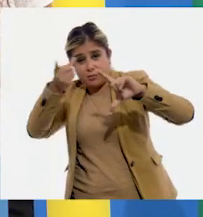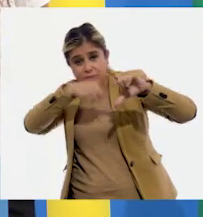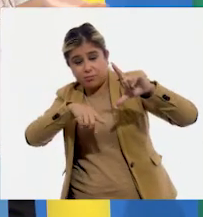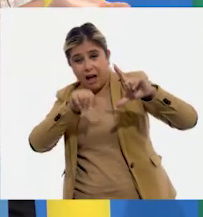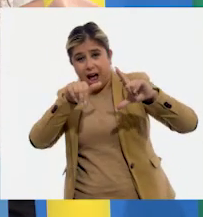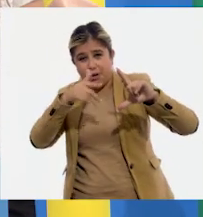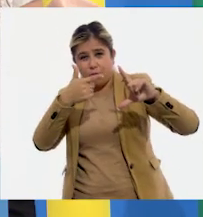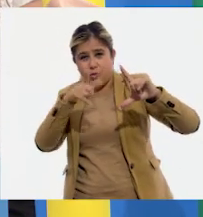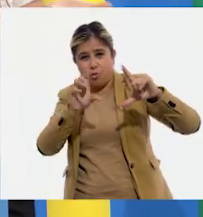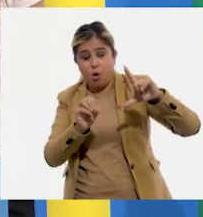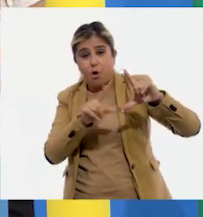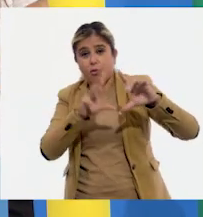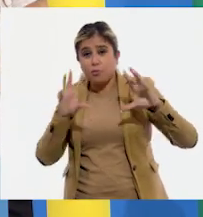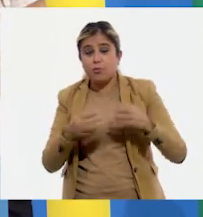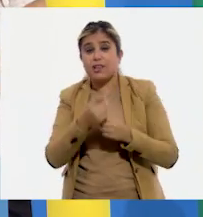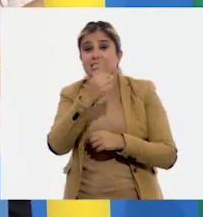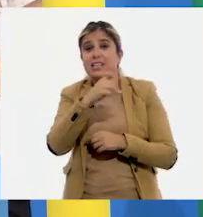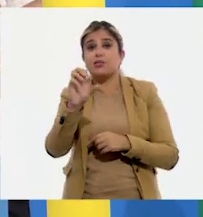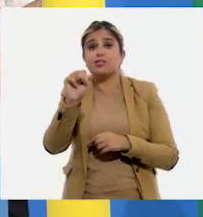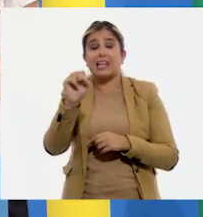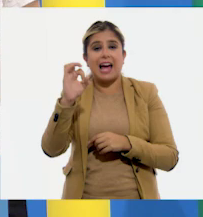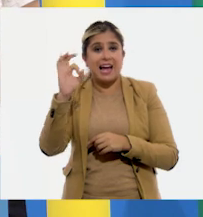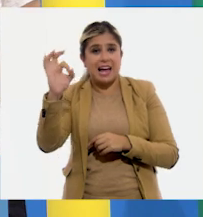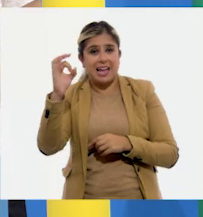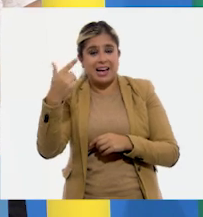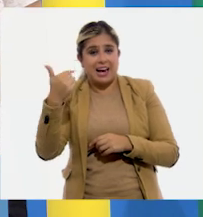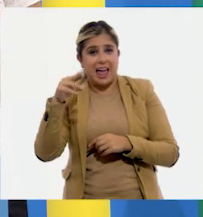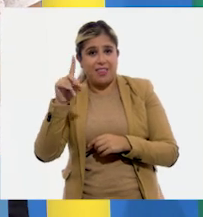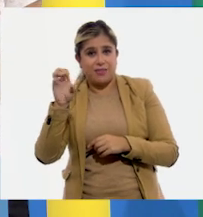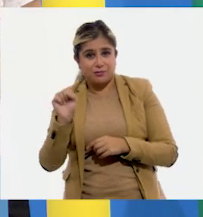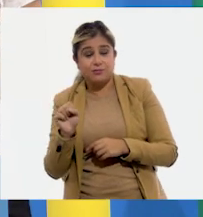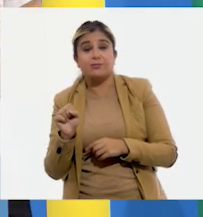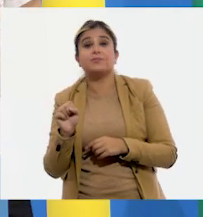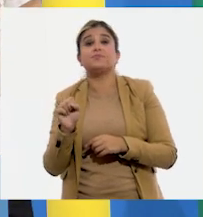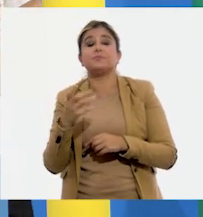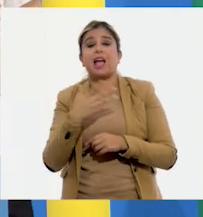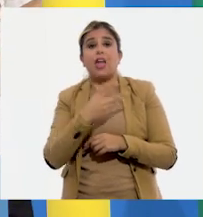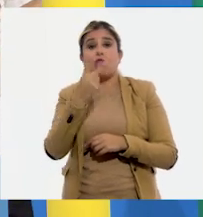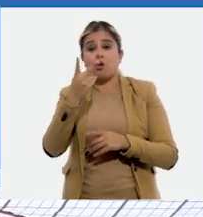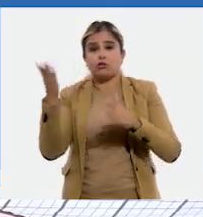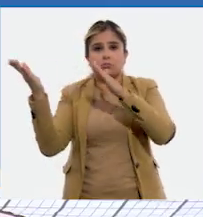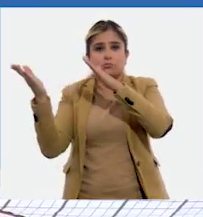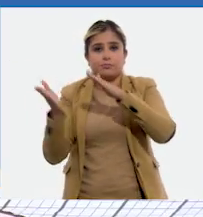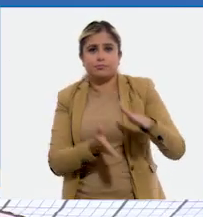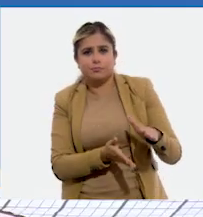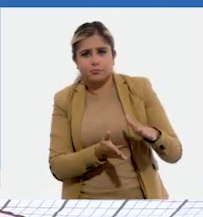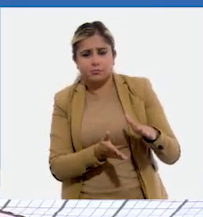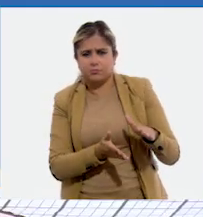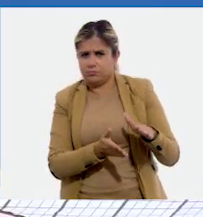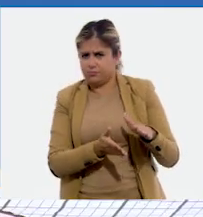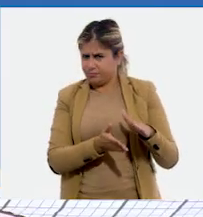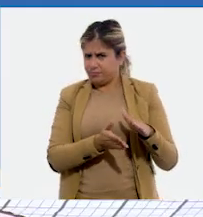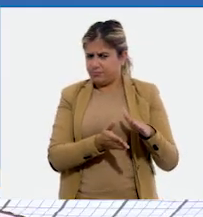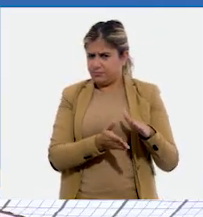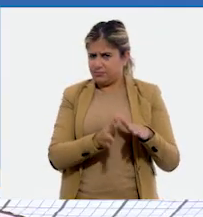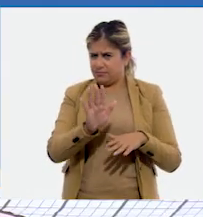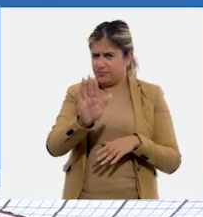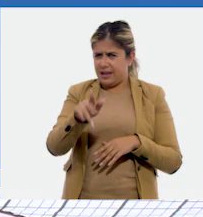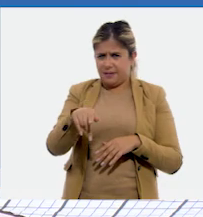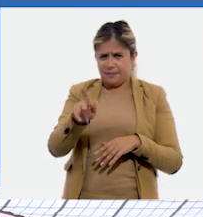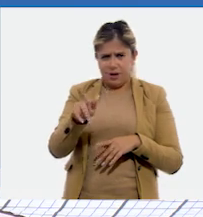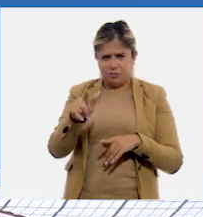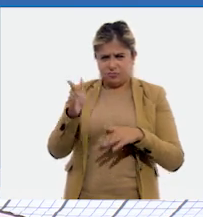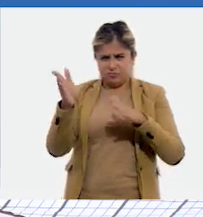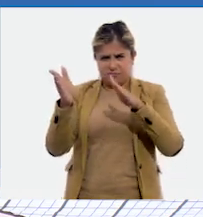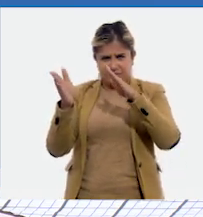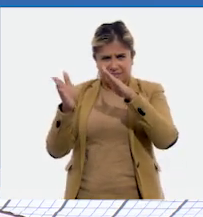360 grados. ¡Exacto! ¡Sí! Y tienen 2 diagonales. Pero sus